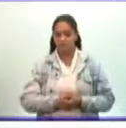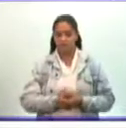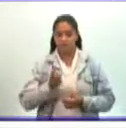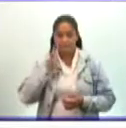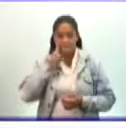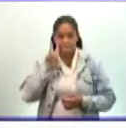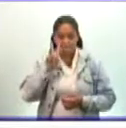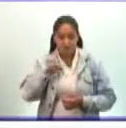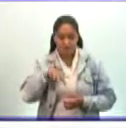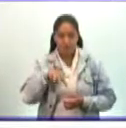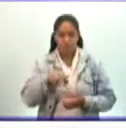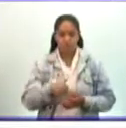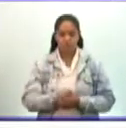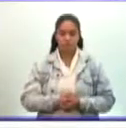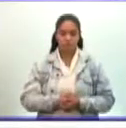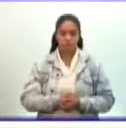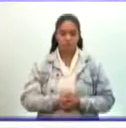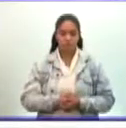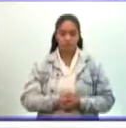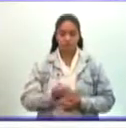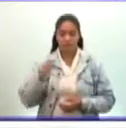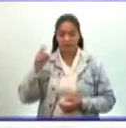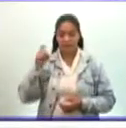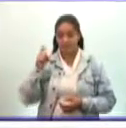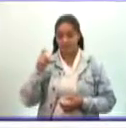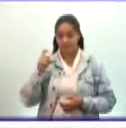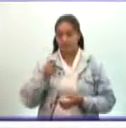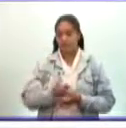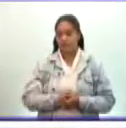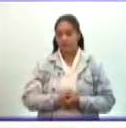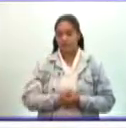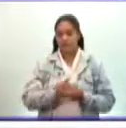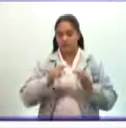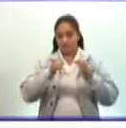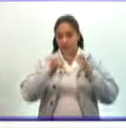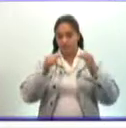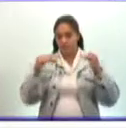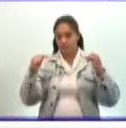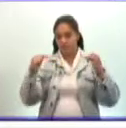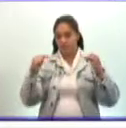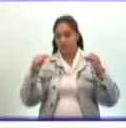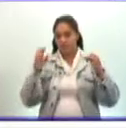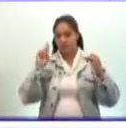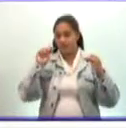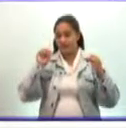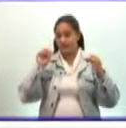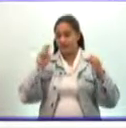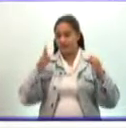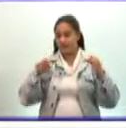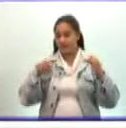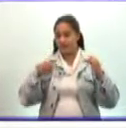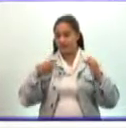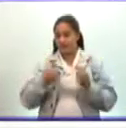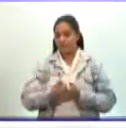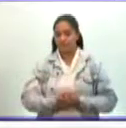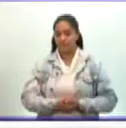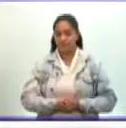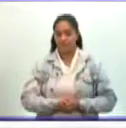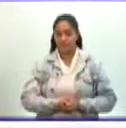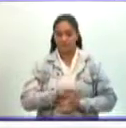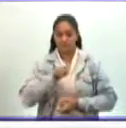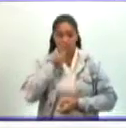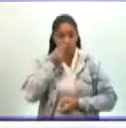caso, del segmento X que se corresponde con el segmento NP. ¿Ya te has